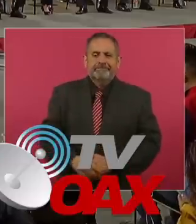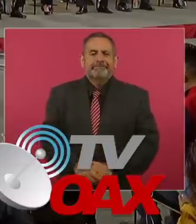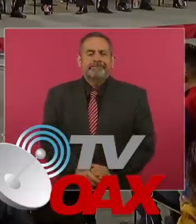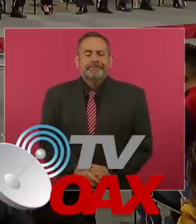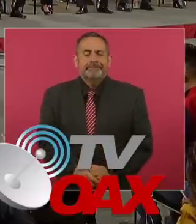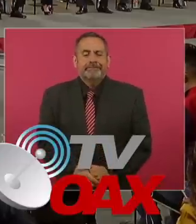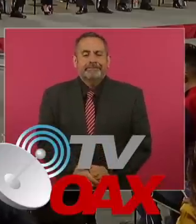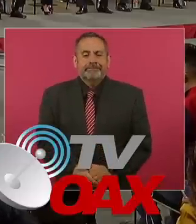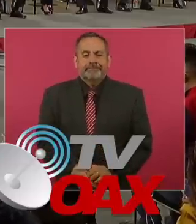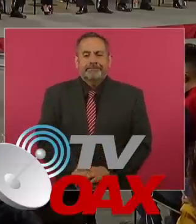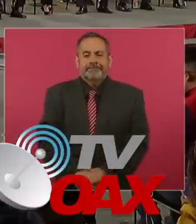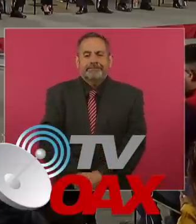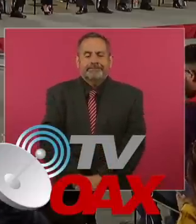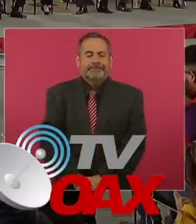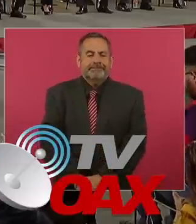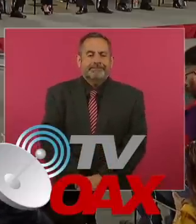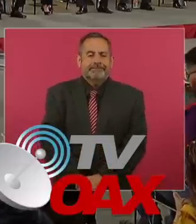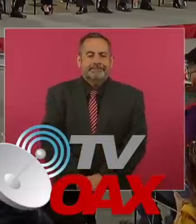favor.